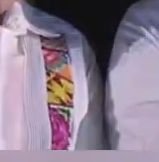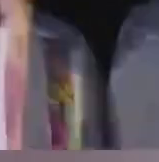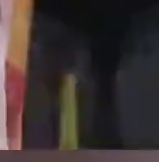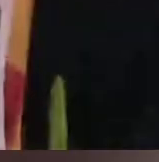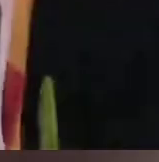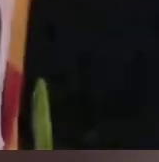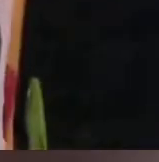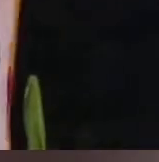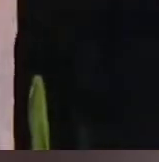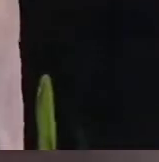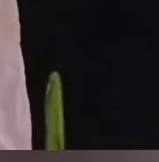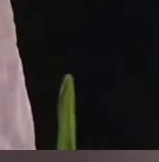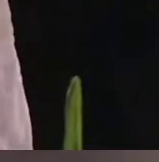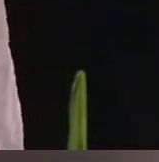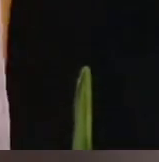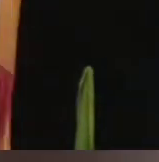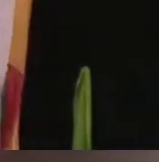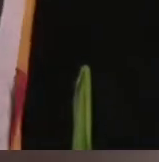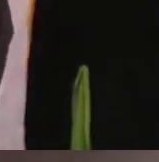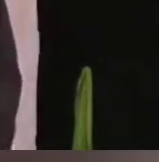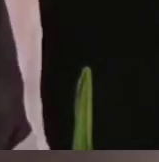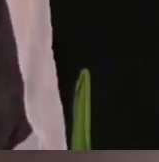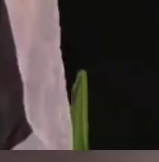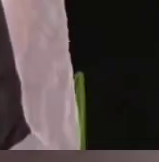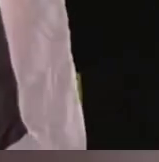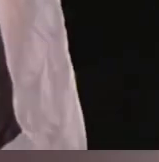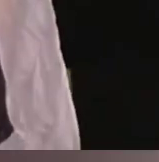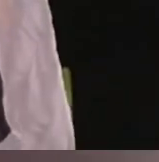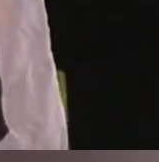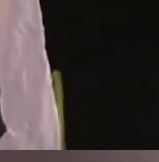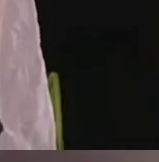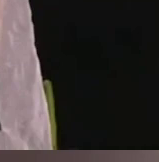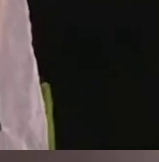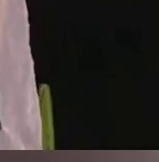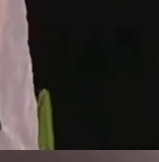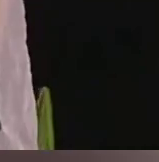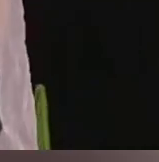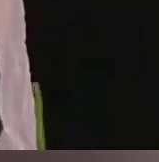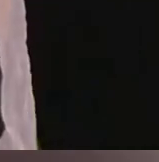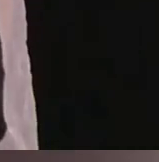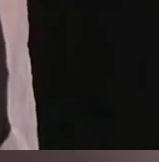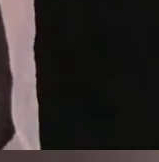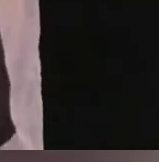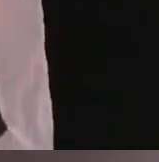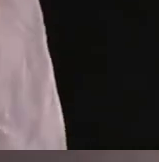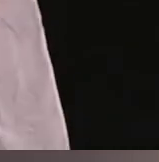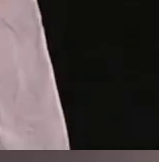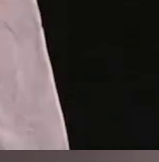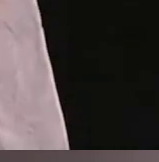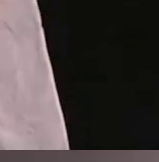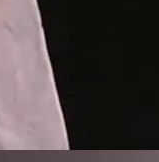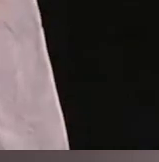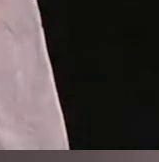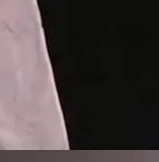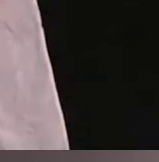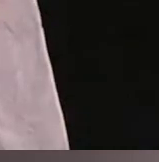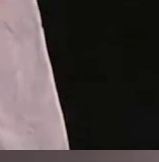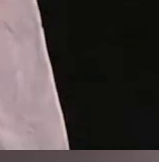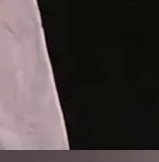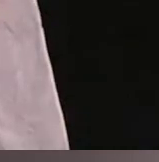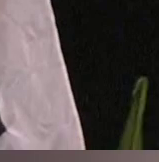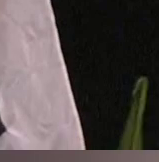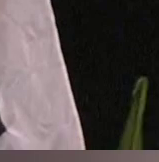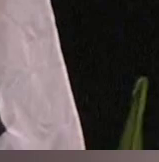Vengo a comprometerme a decirles que no va a haber regresiones, que no vamos a volver